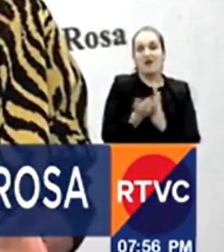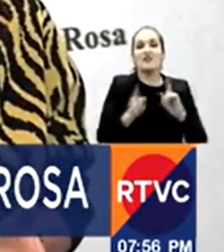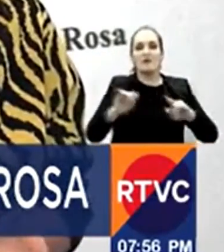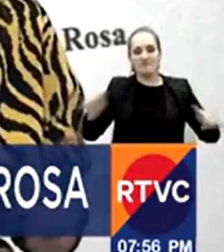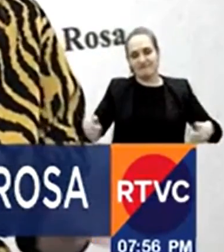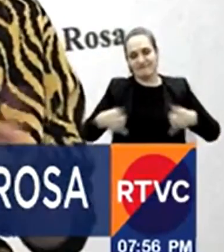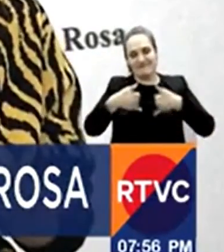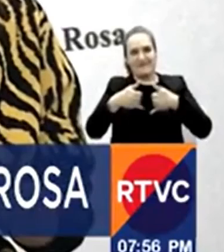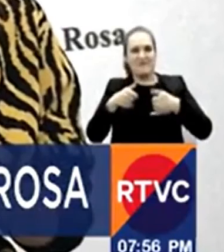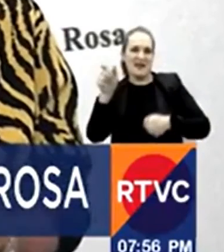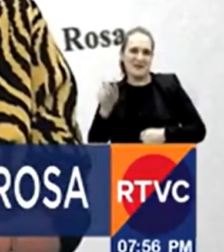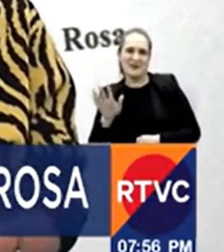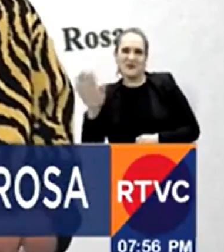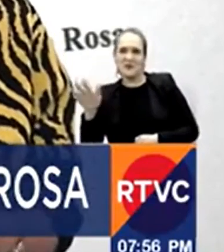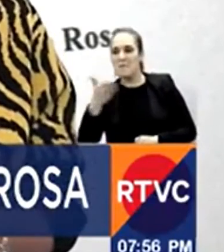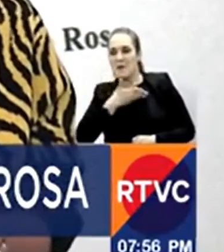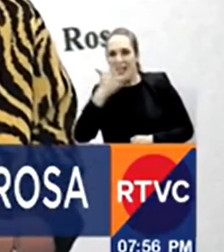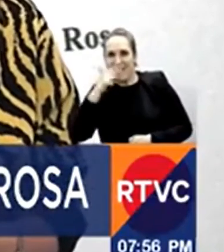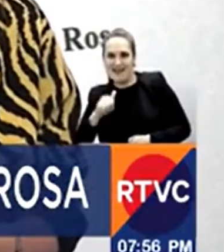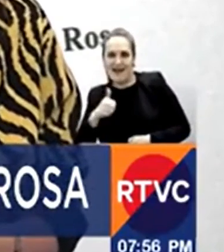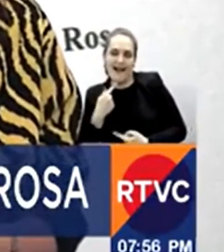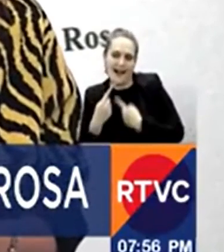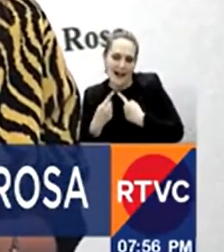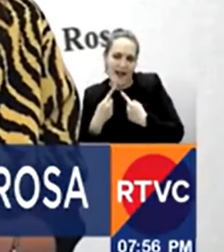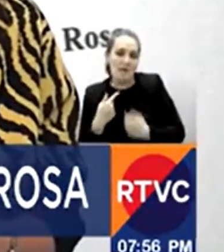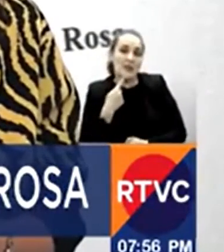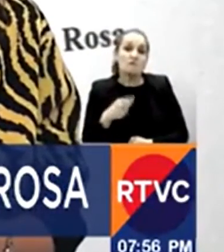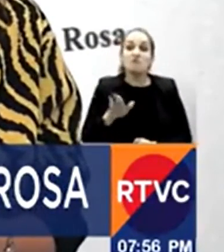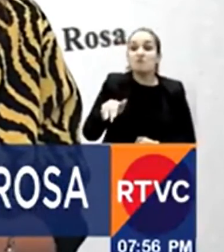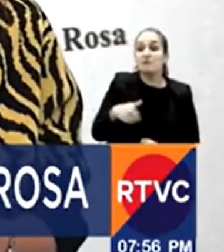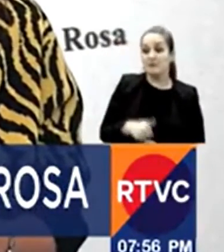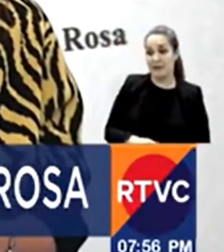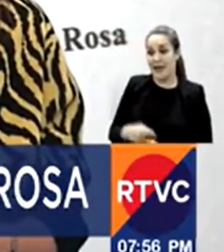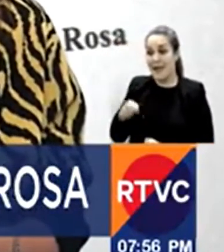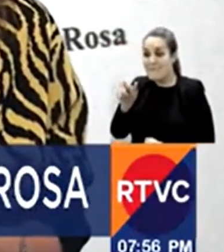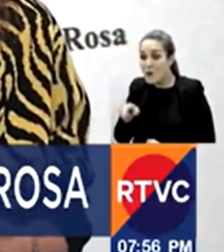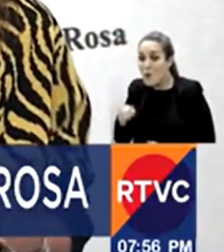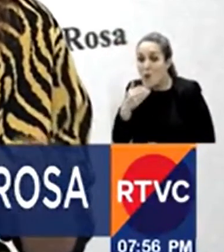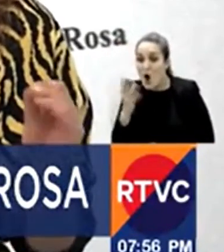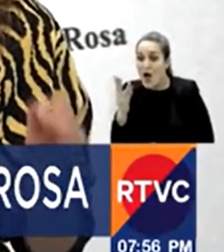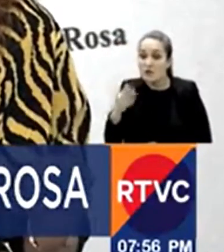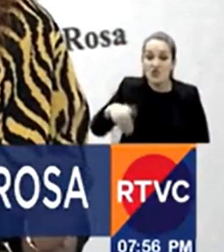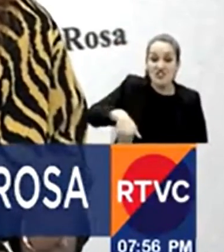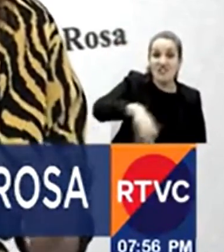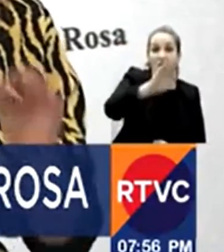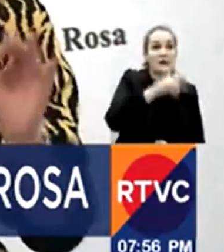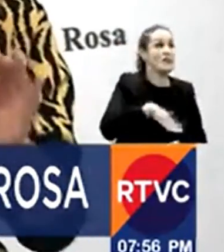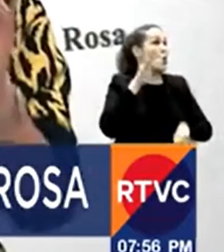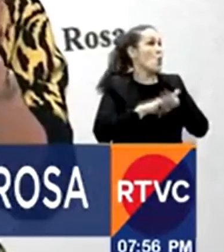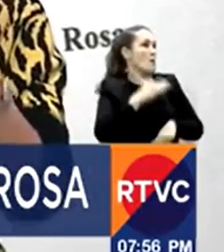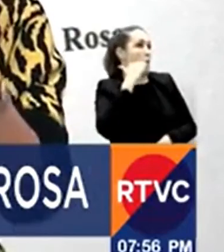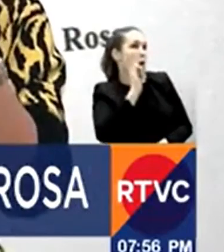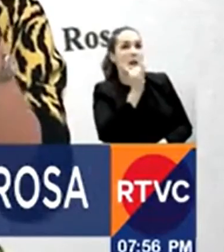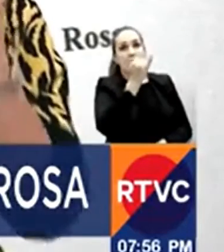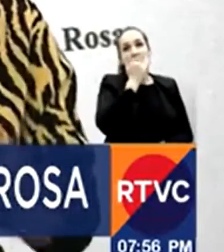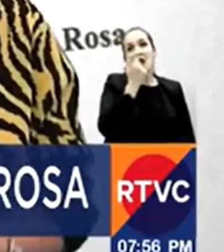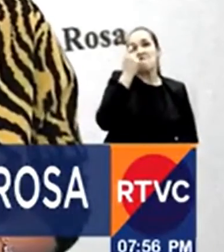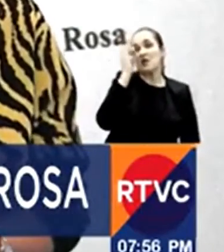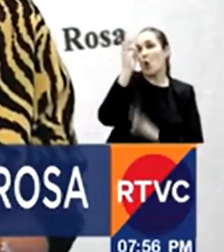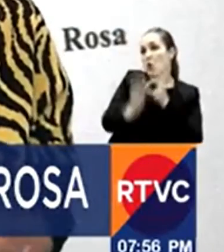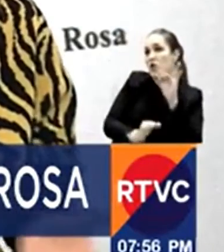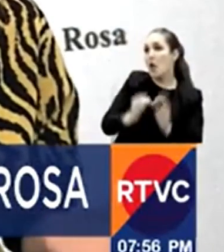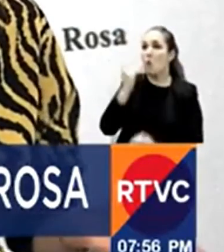Luisa y Alicia, que son mamá e hija, doña Luisa dice, cuando los hombres se van de la casa, la culpa siempre es de la mujer que no se las hizo